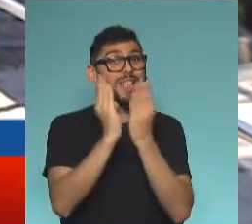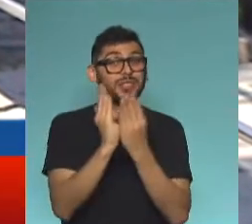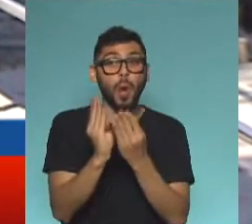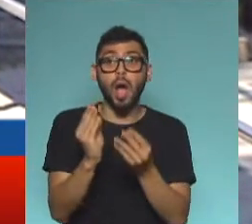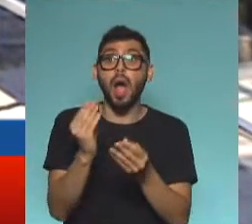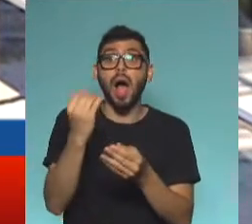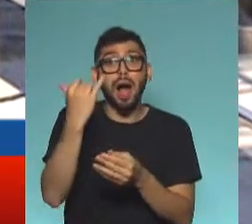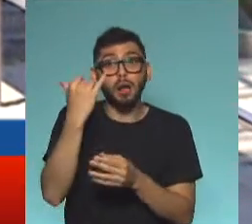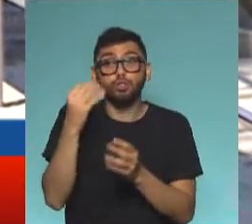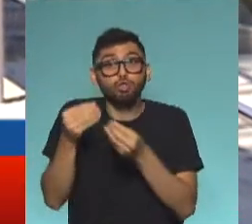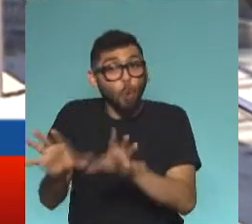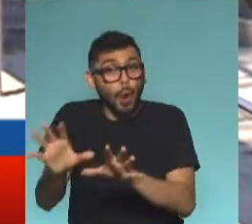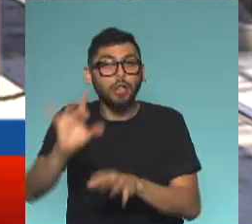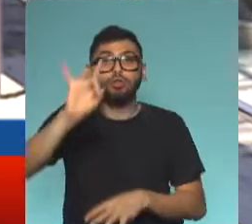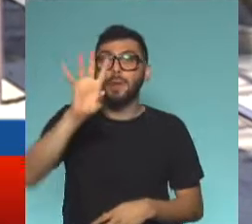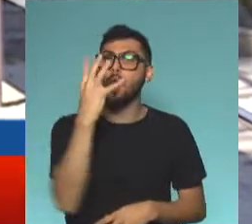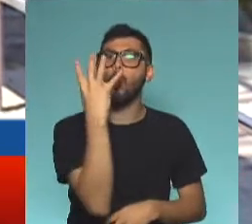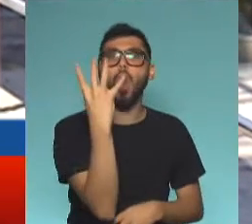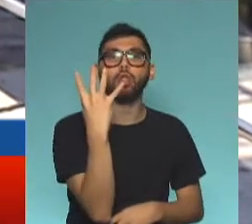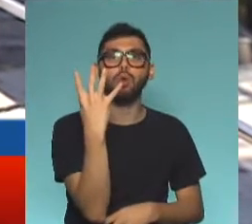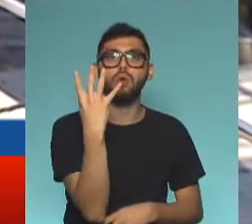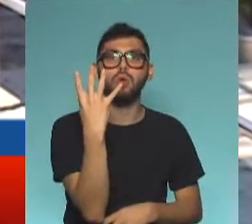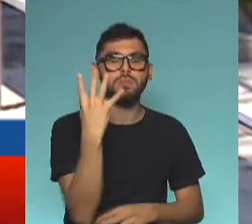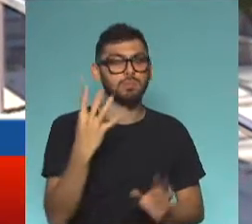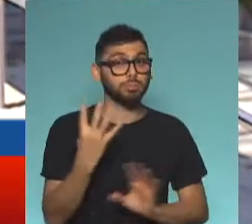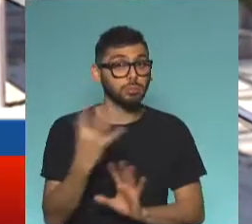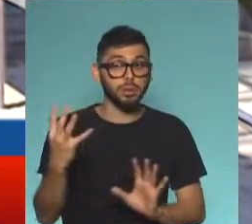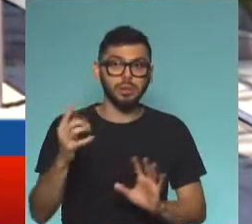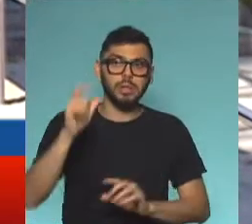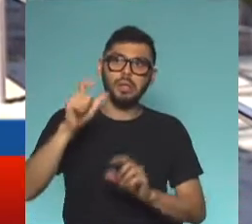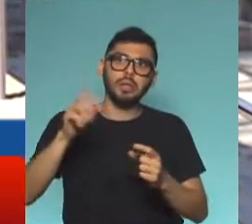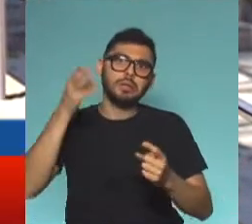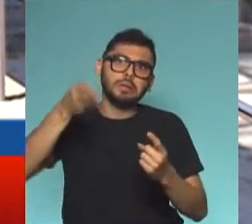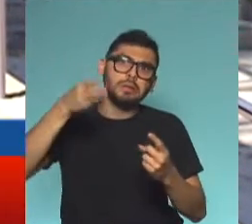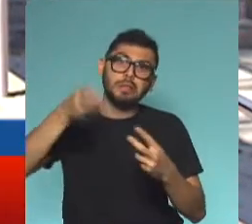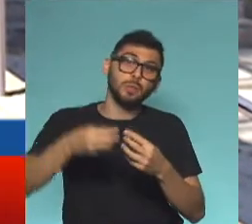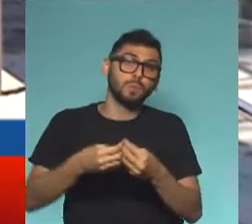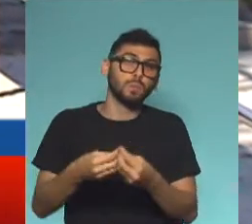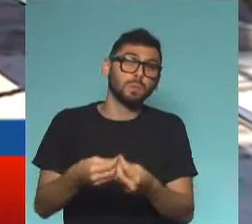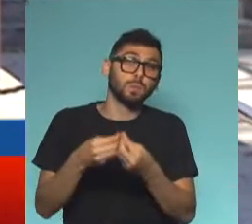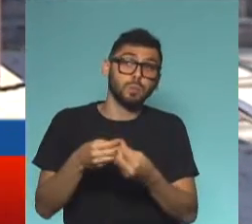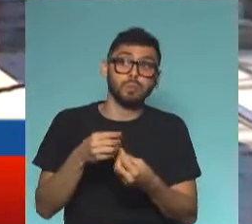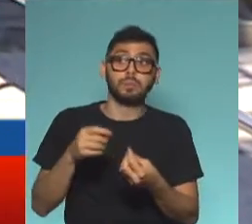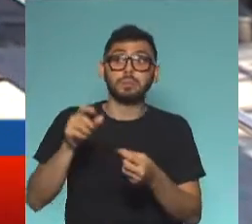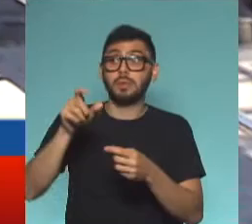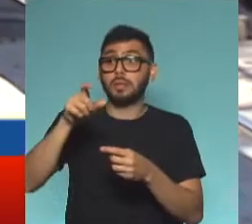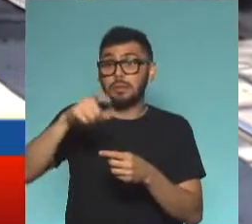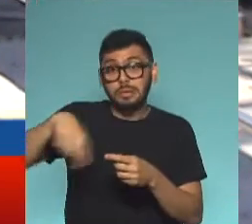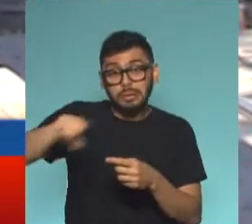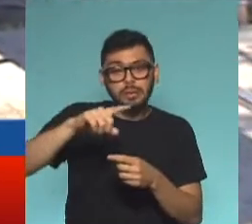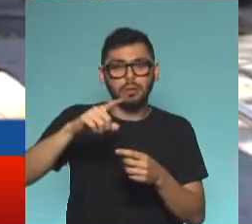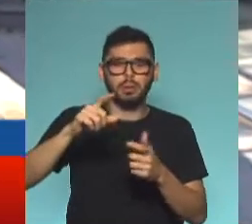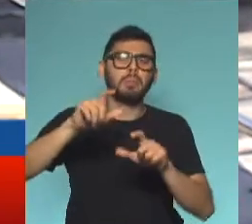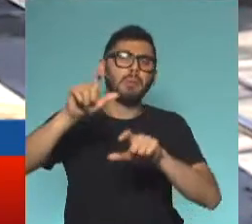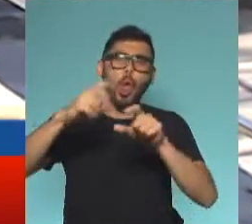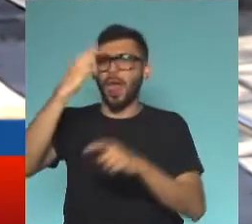solo 4 camas. La demanda es realmente muy alta y la preocupación tanto